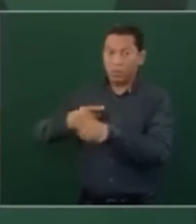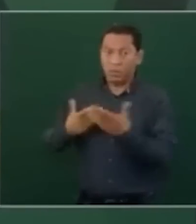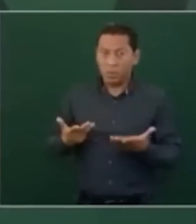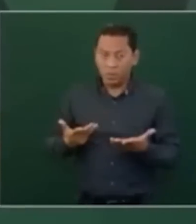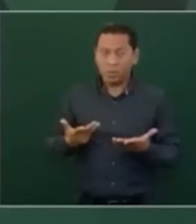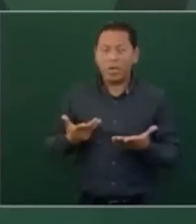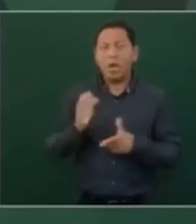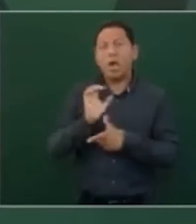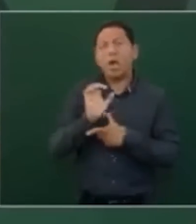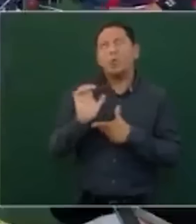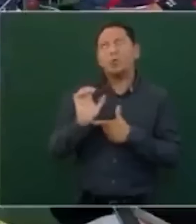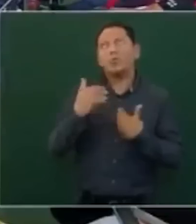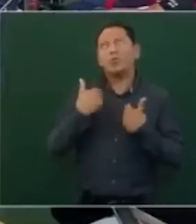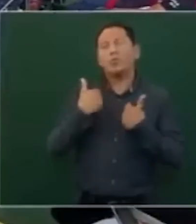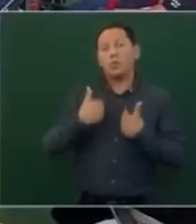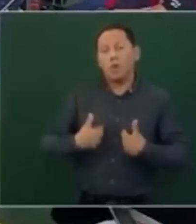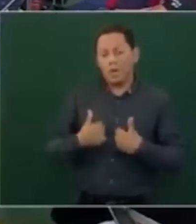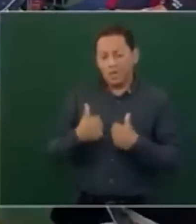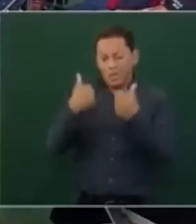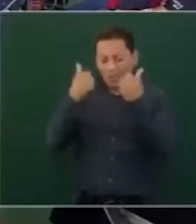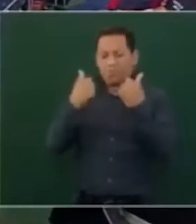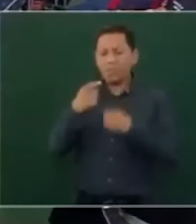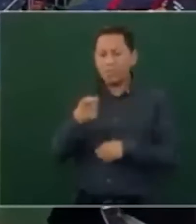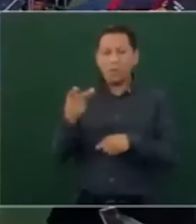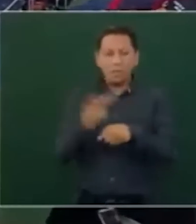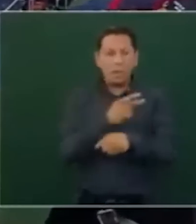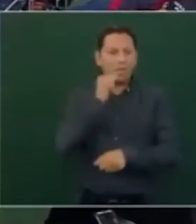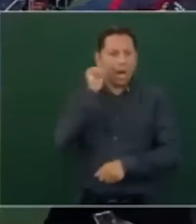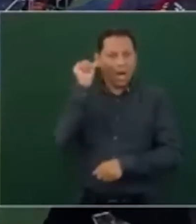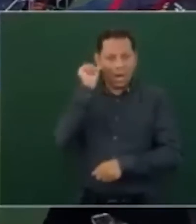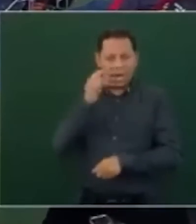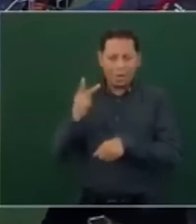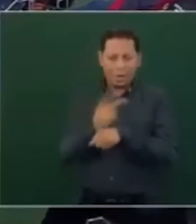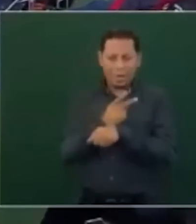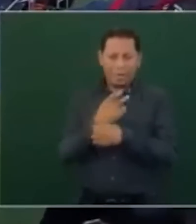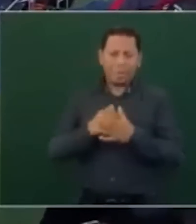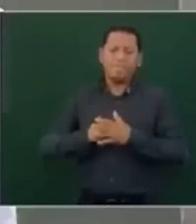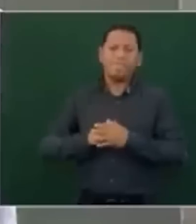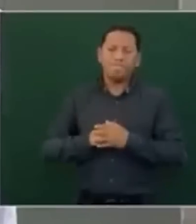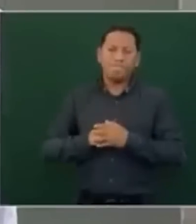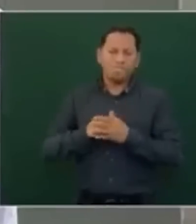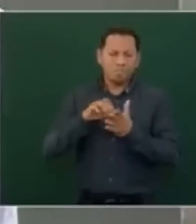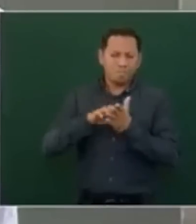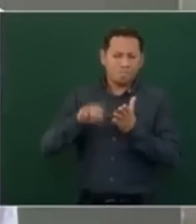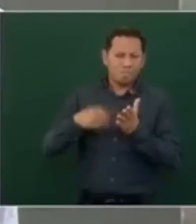yo interpreto esto más que nada como